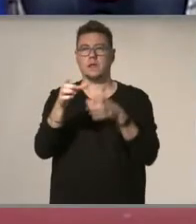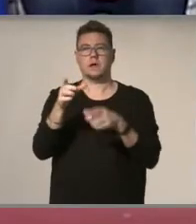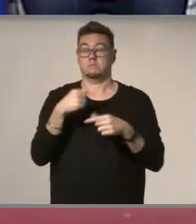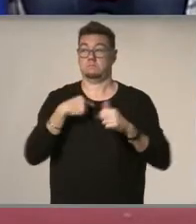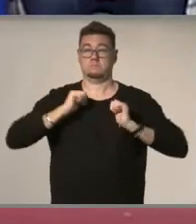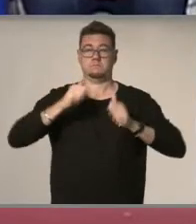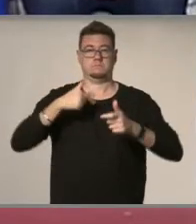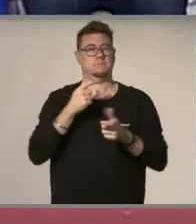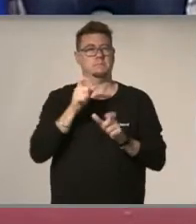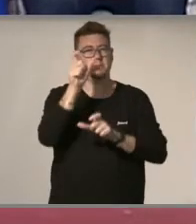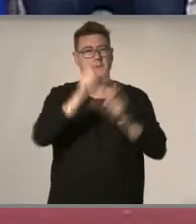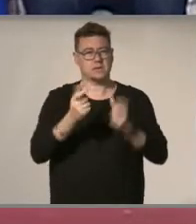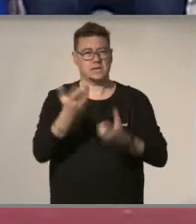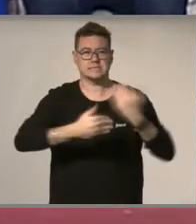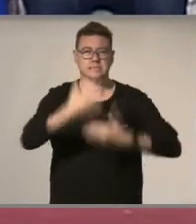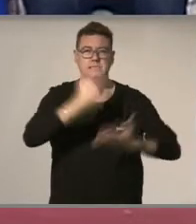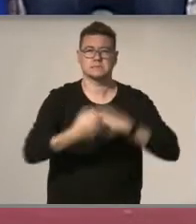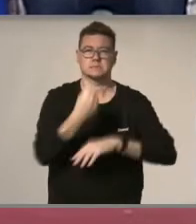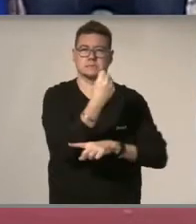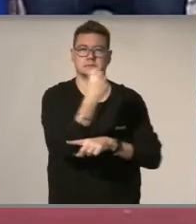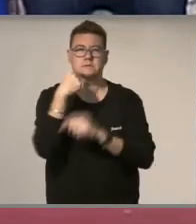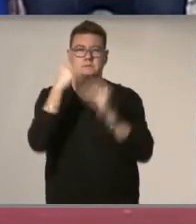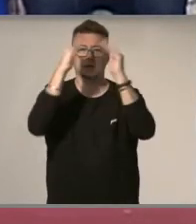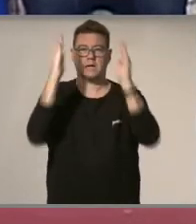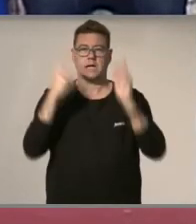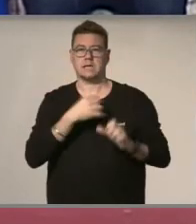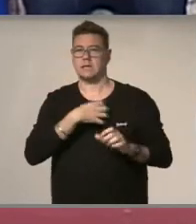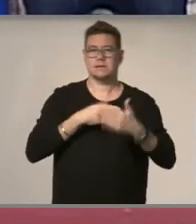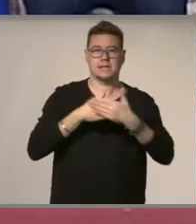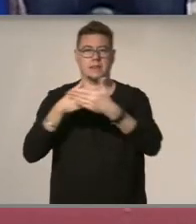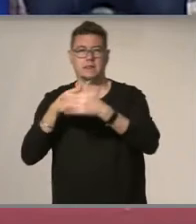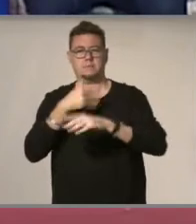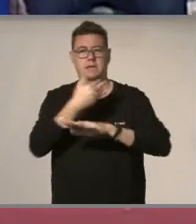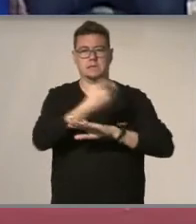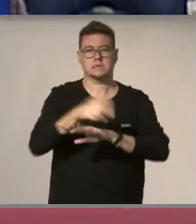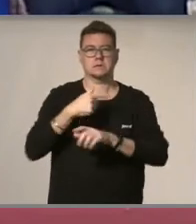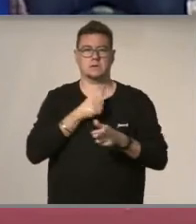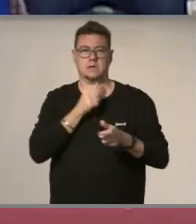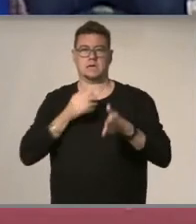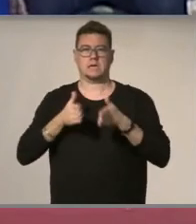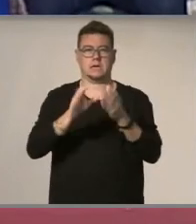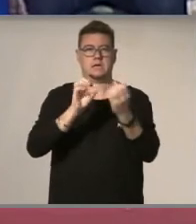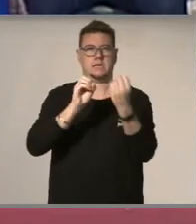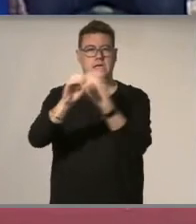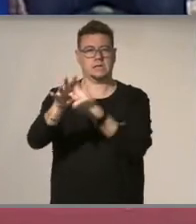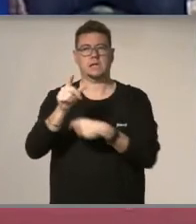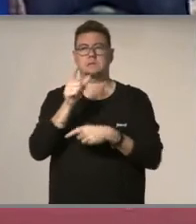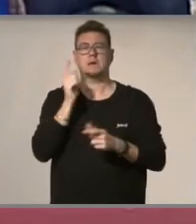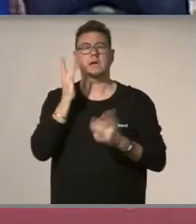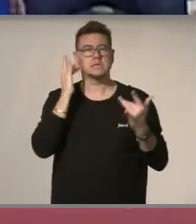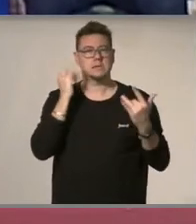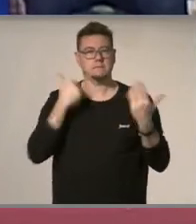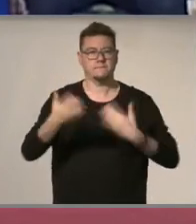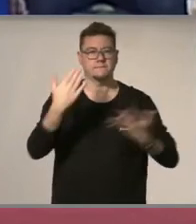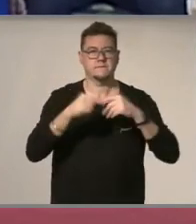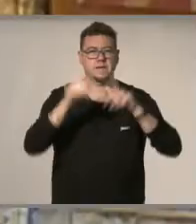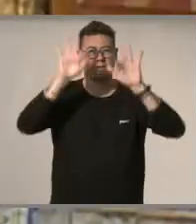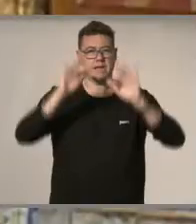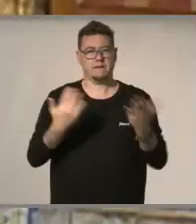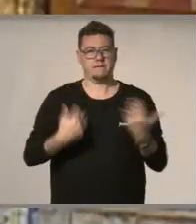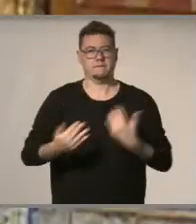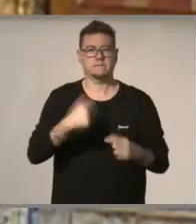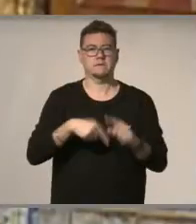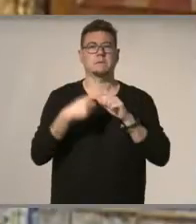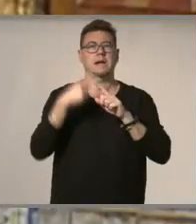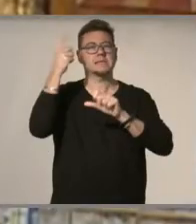el rescate de cientos de personas atrapadas en sus casas, en calles y en carreteras, en la limpieza de las calzadas, en procurar